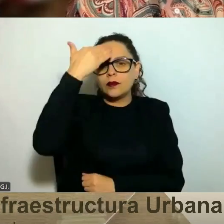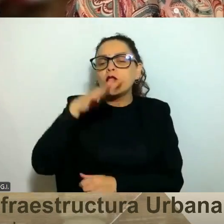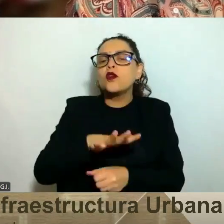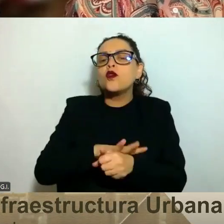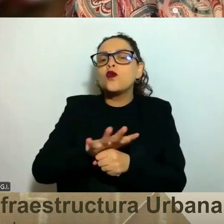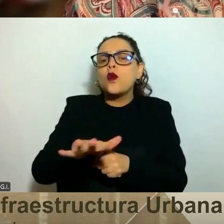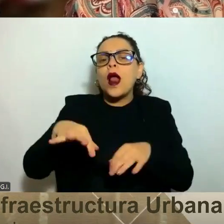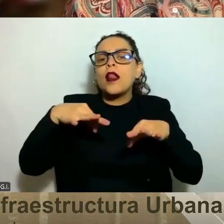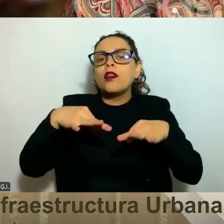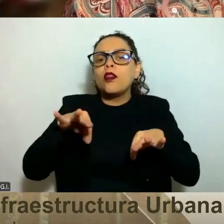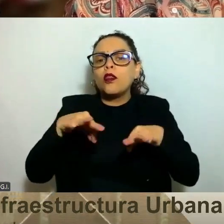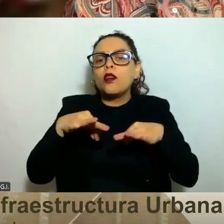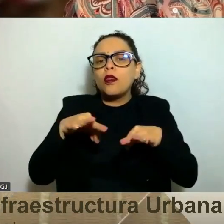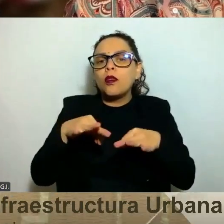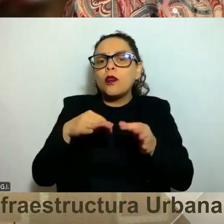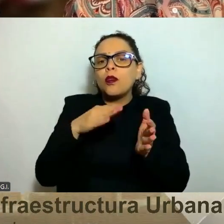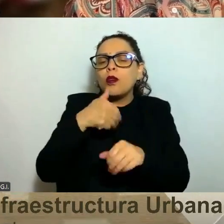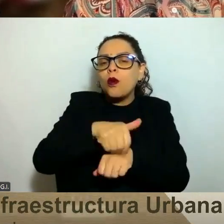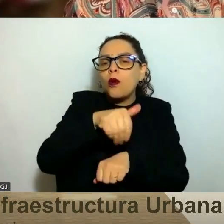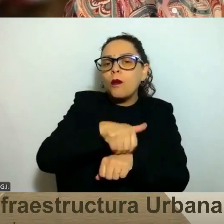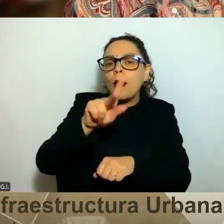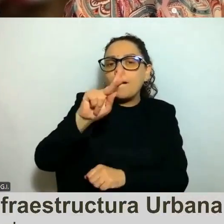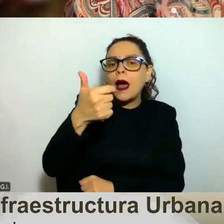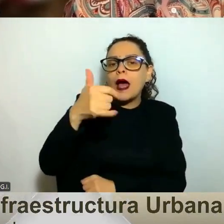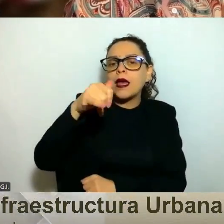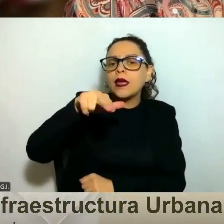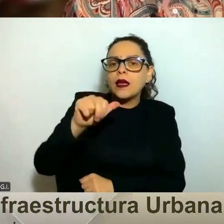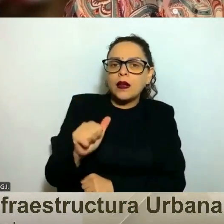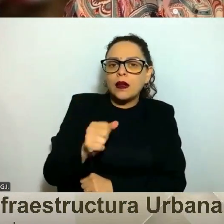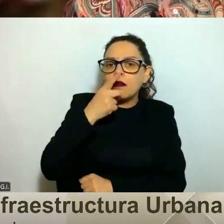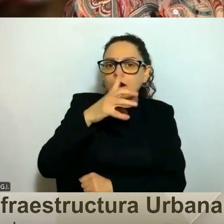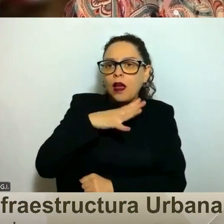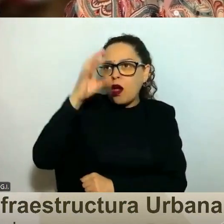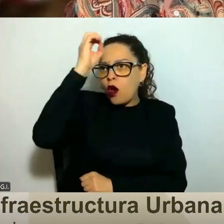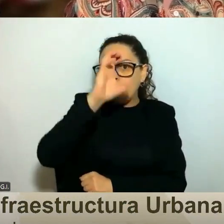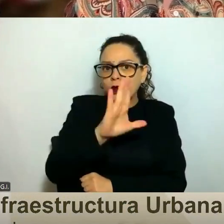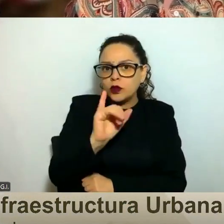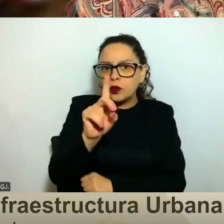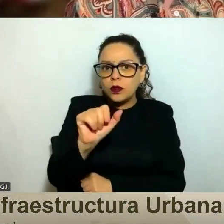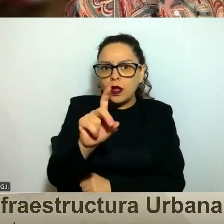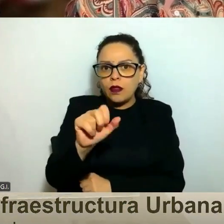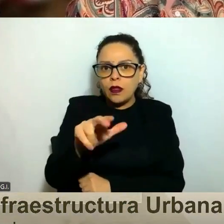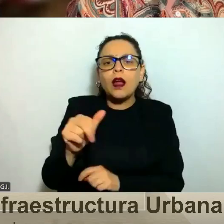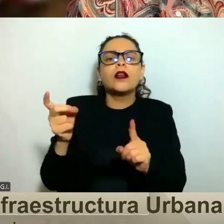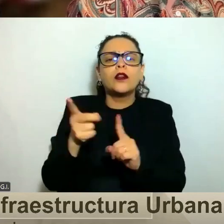página donde está la referencia a la opinión ciudadana que usted señala.